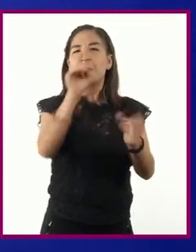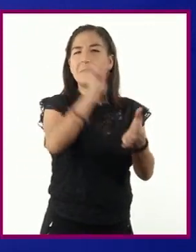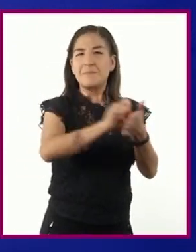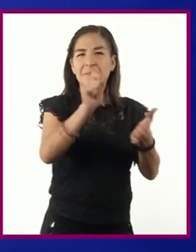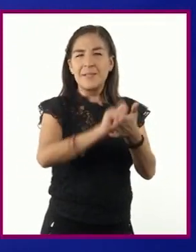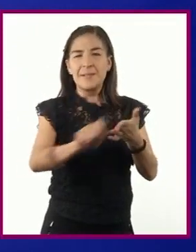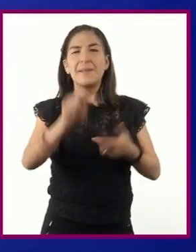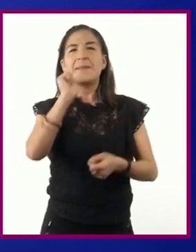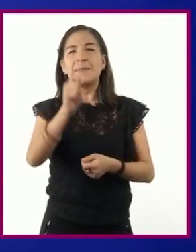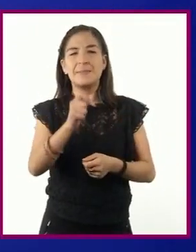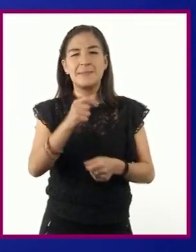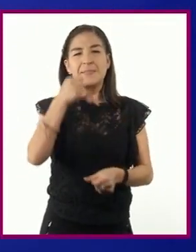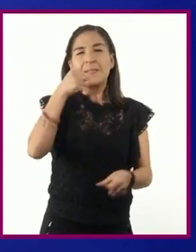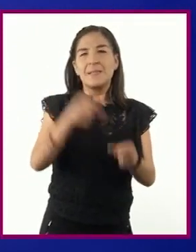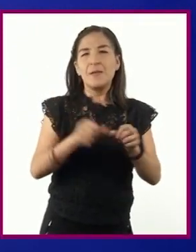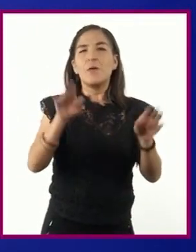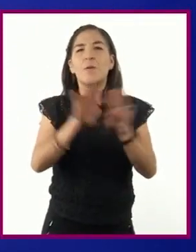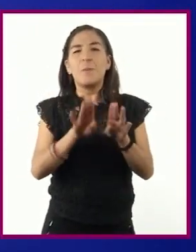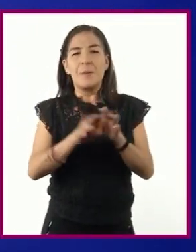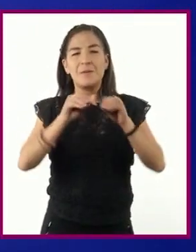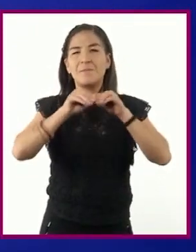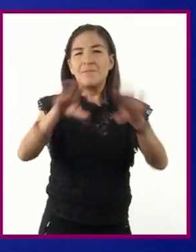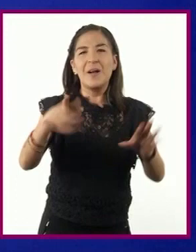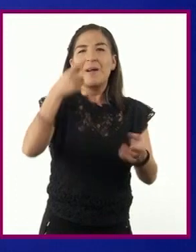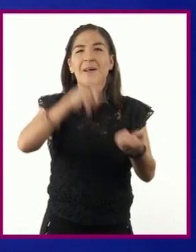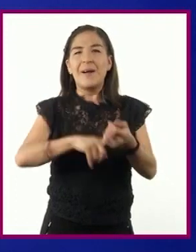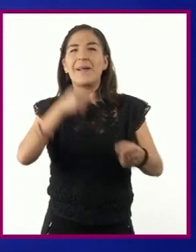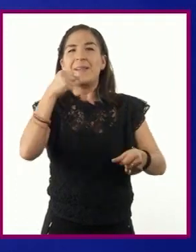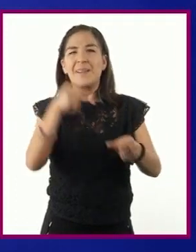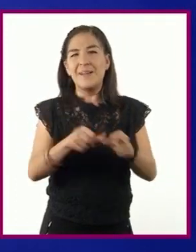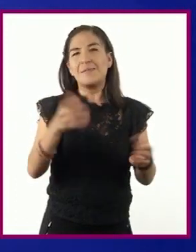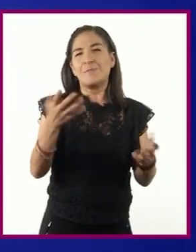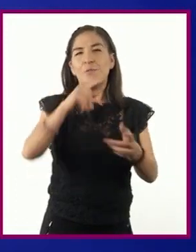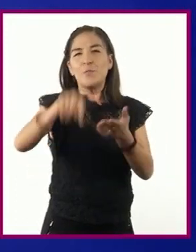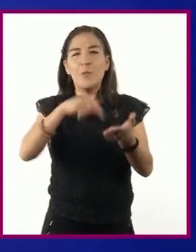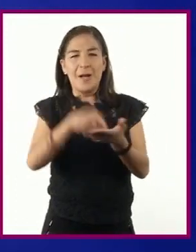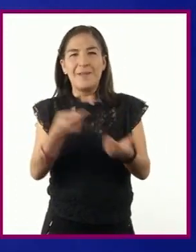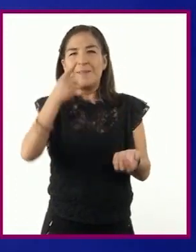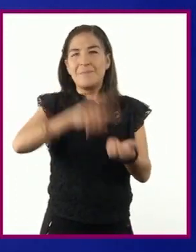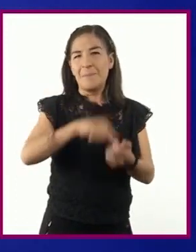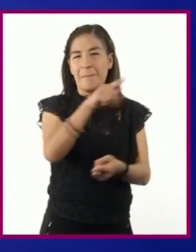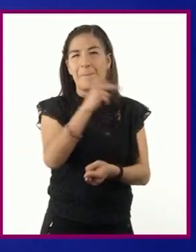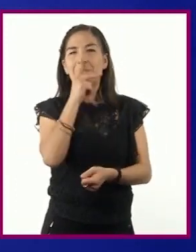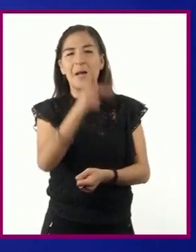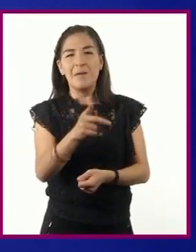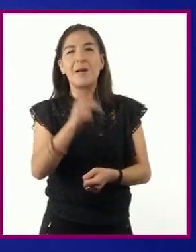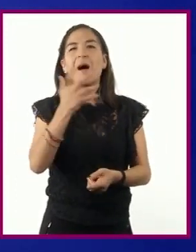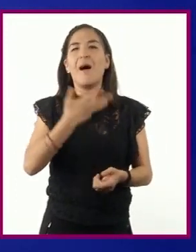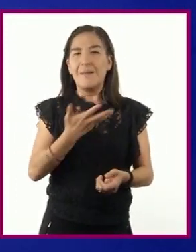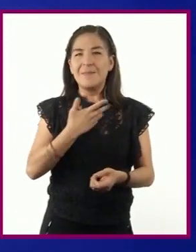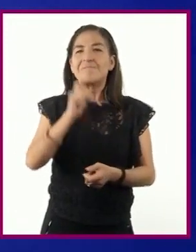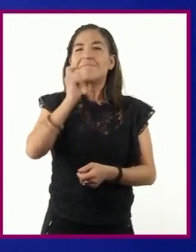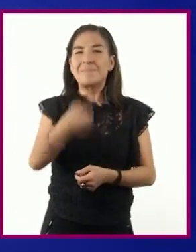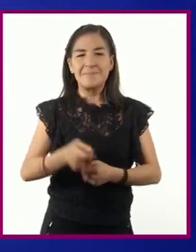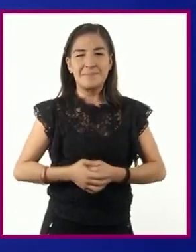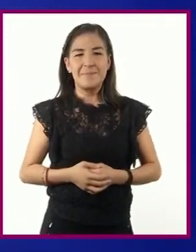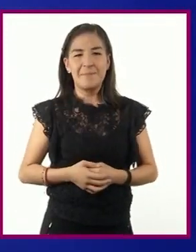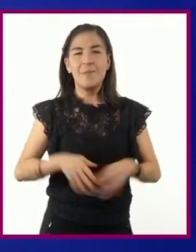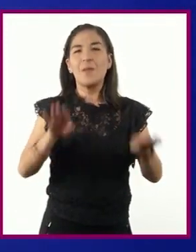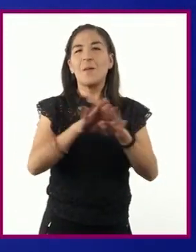la tipografía, las dimensiones y el grosor de las letras o los espacios entre las palabras pueden cargar de